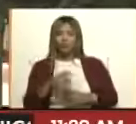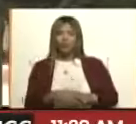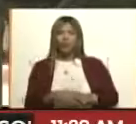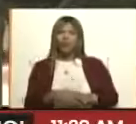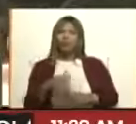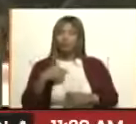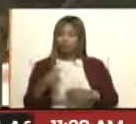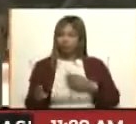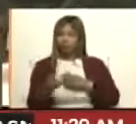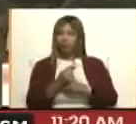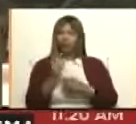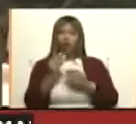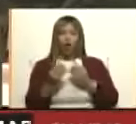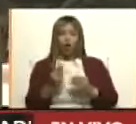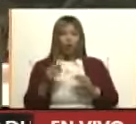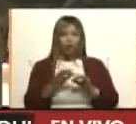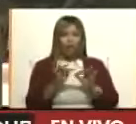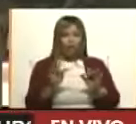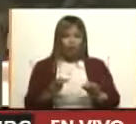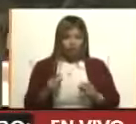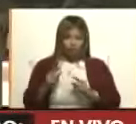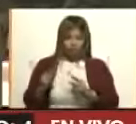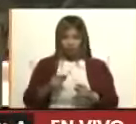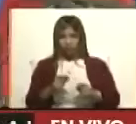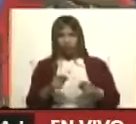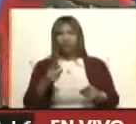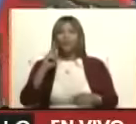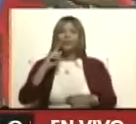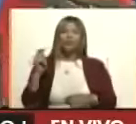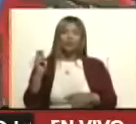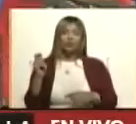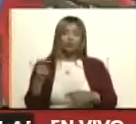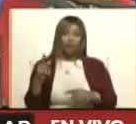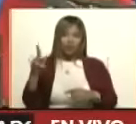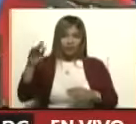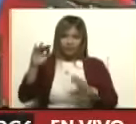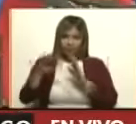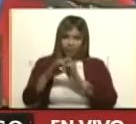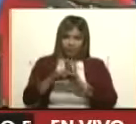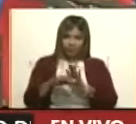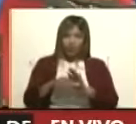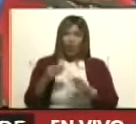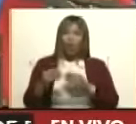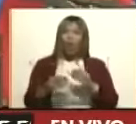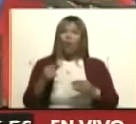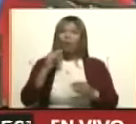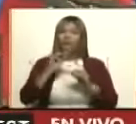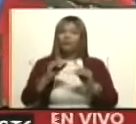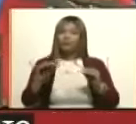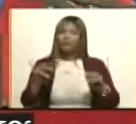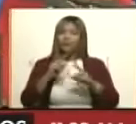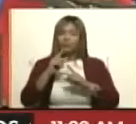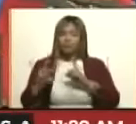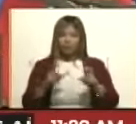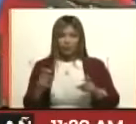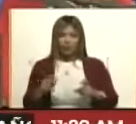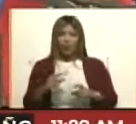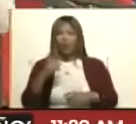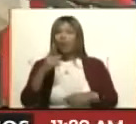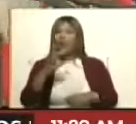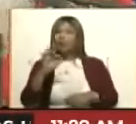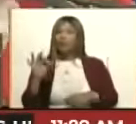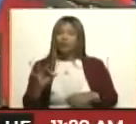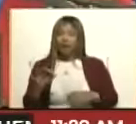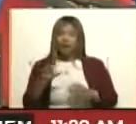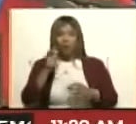nos indica la ruta constitucional de cómo llamar a un referéndum. Lo puede hacer un porcentaje del